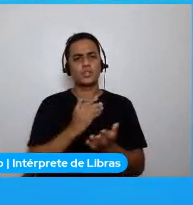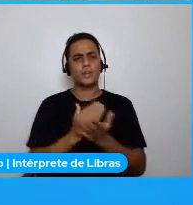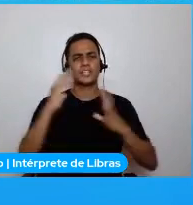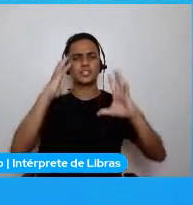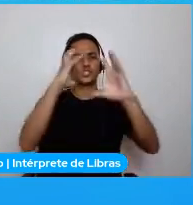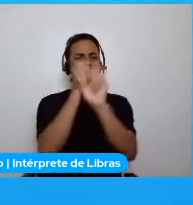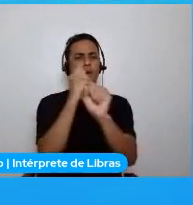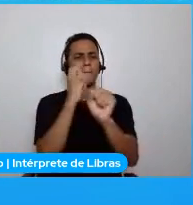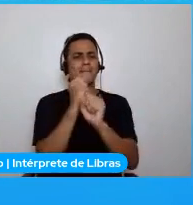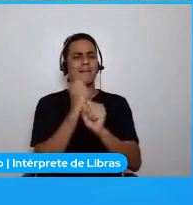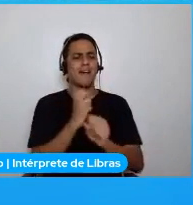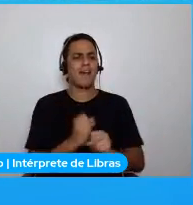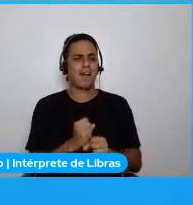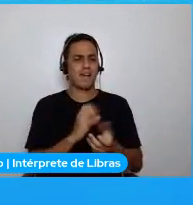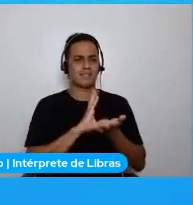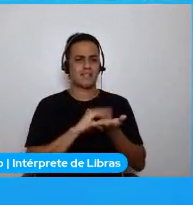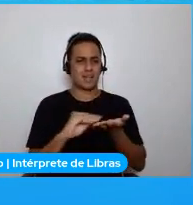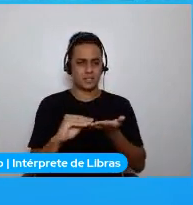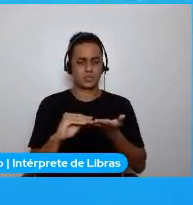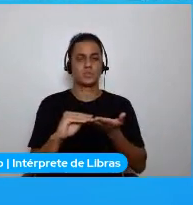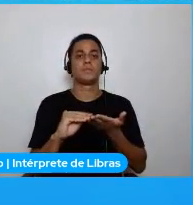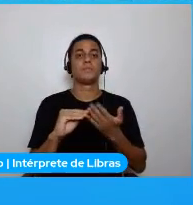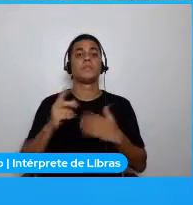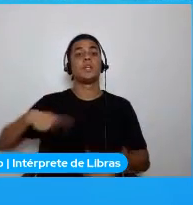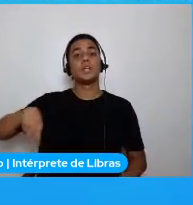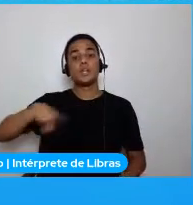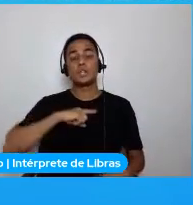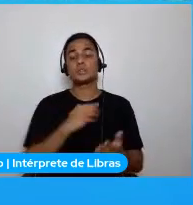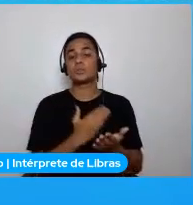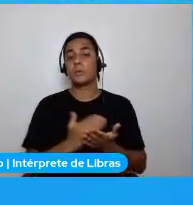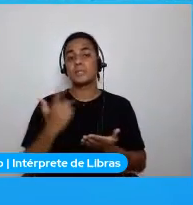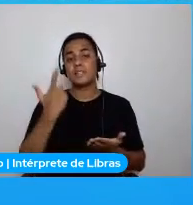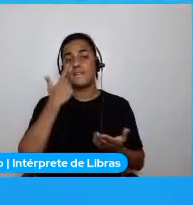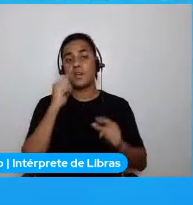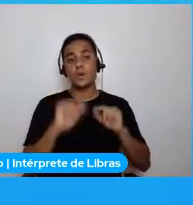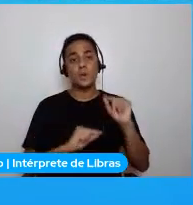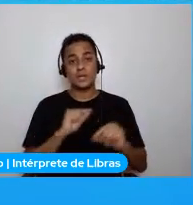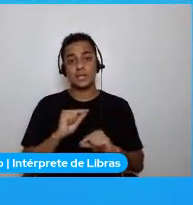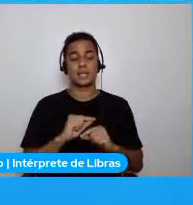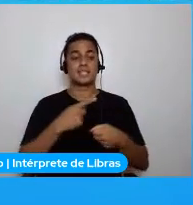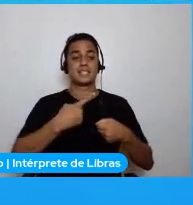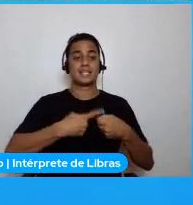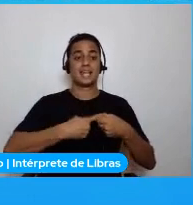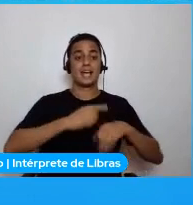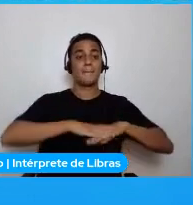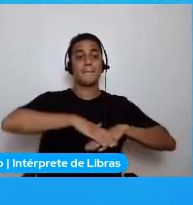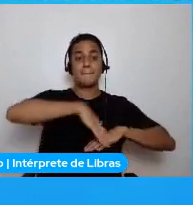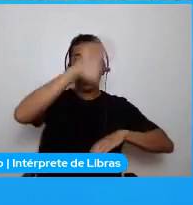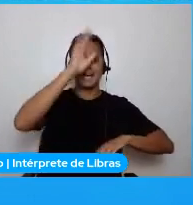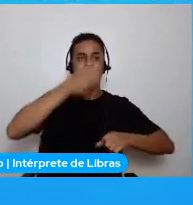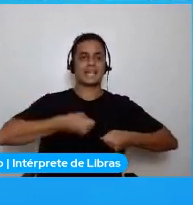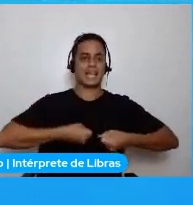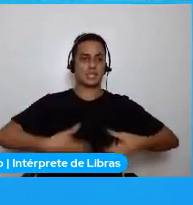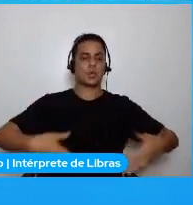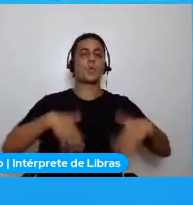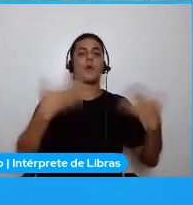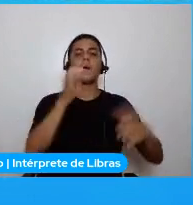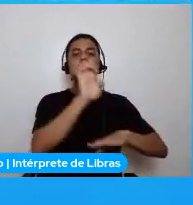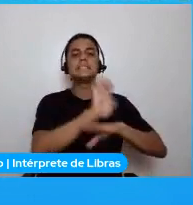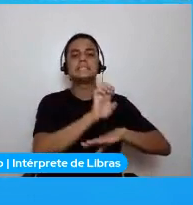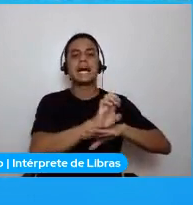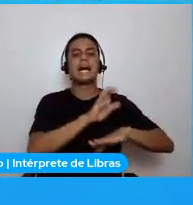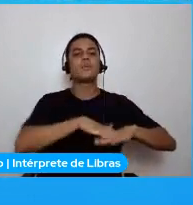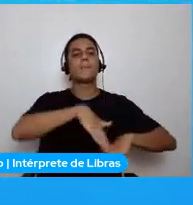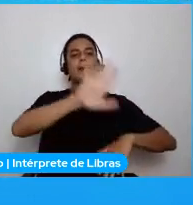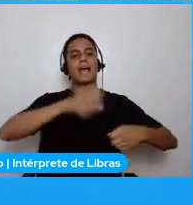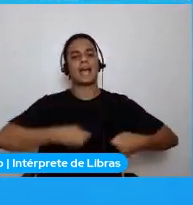empezar a sumarizar la data y empecemos a concentrarnos en la provincia que más gastó durante el periodo de emergencia, que